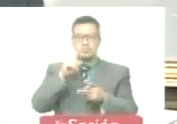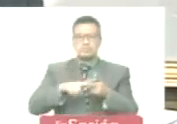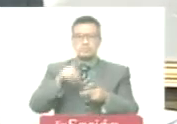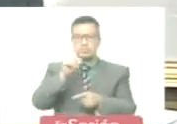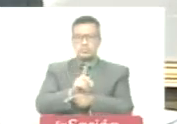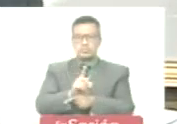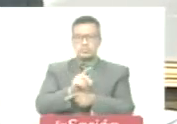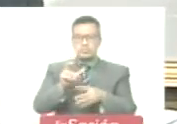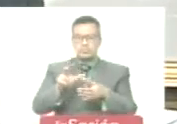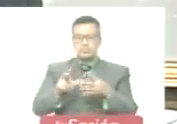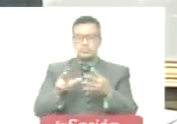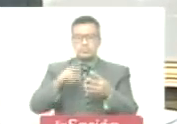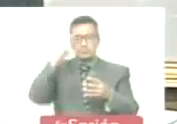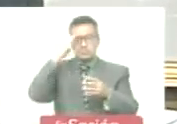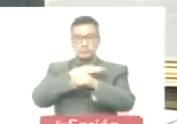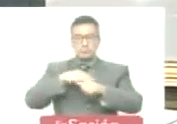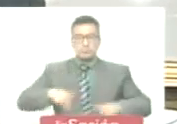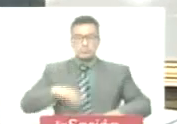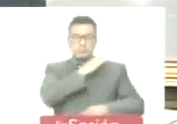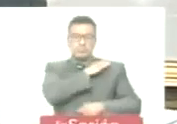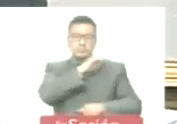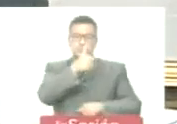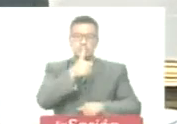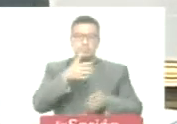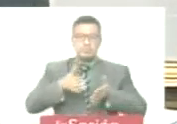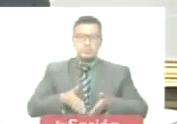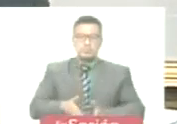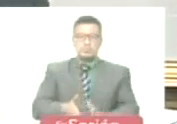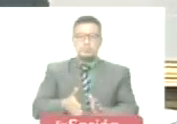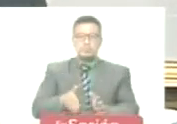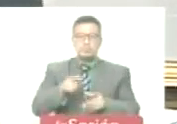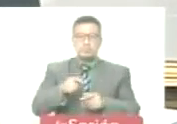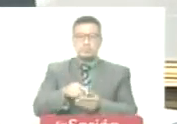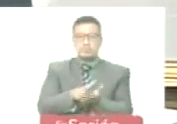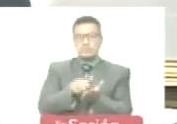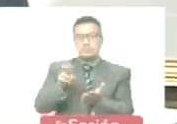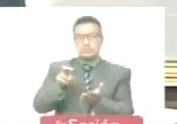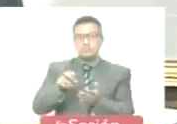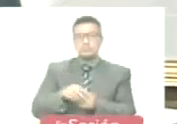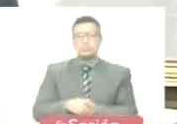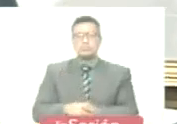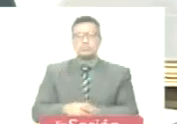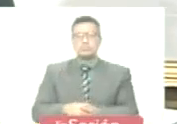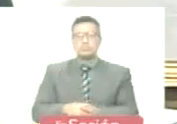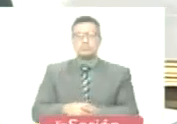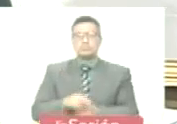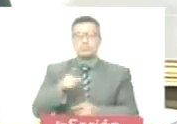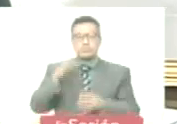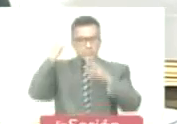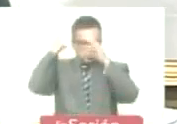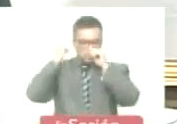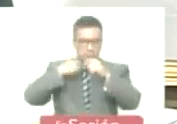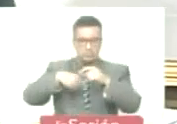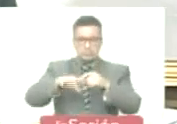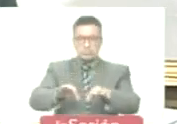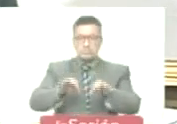únicos tres generales en jefe que haya parido la isla neoespartana, como embajador